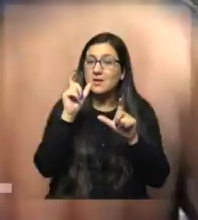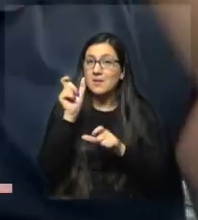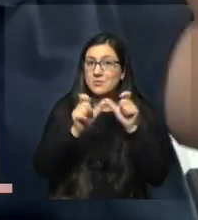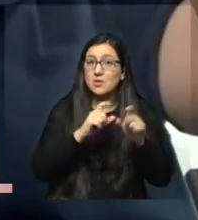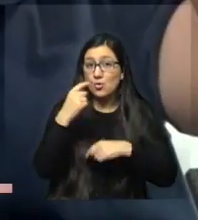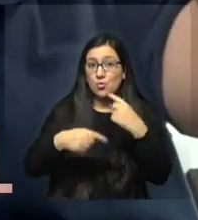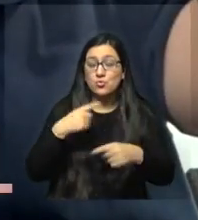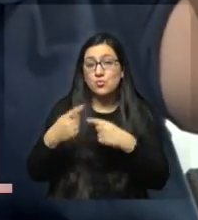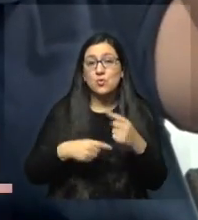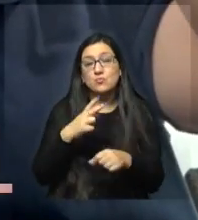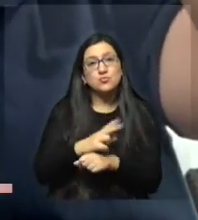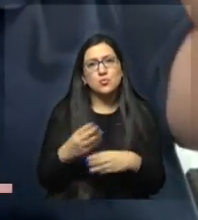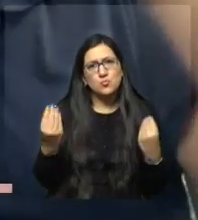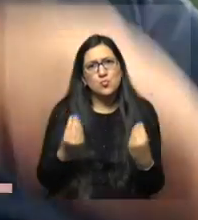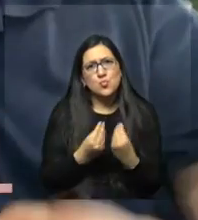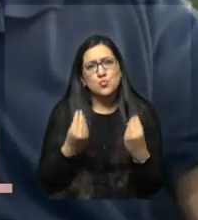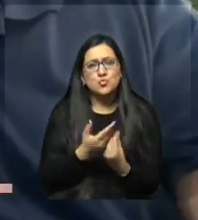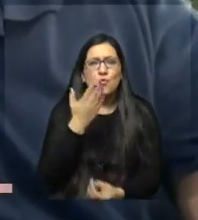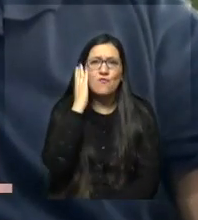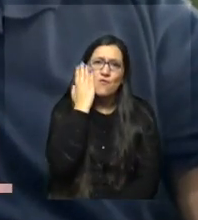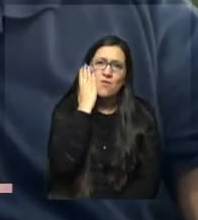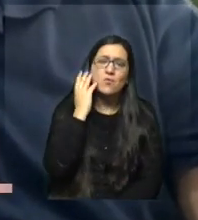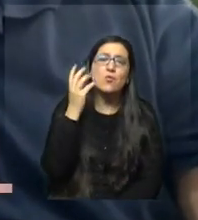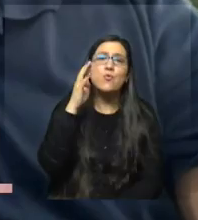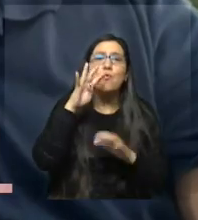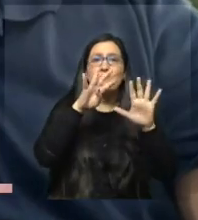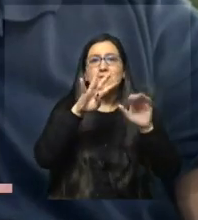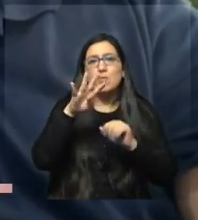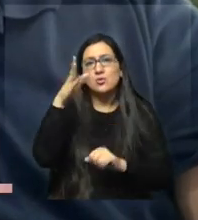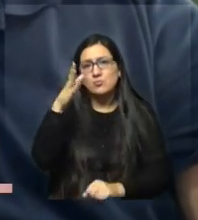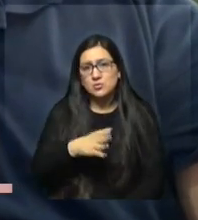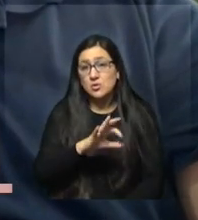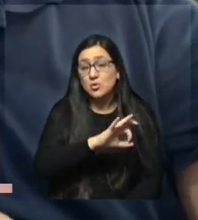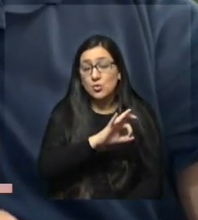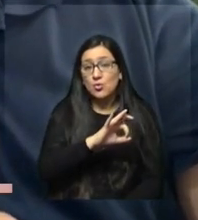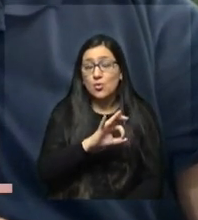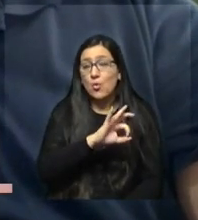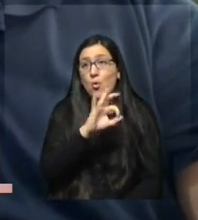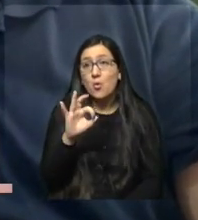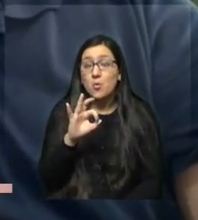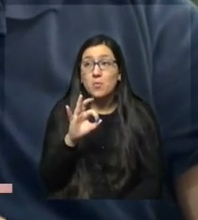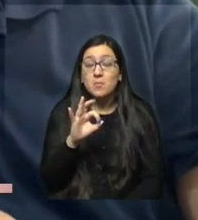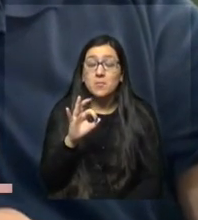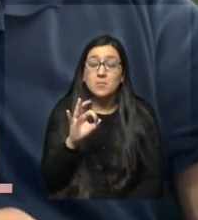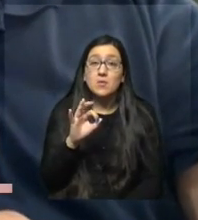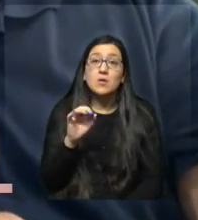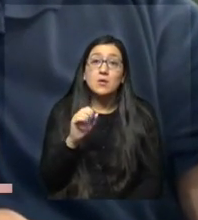utilizando en forma tan masiva Facebook a la hora de informarse, o está dentro de lo que se